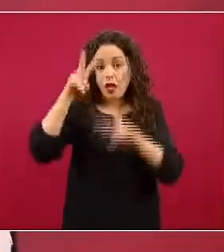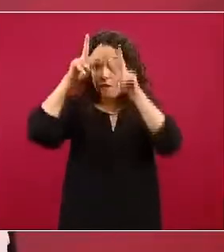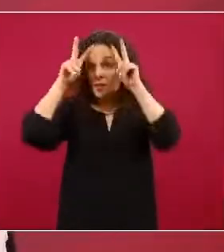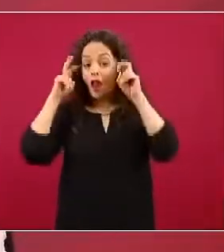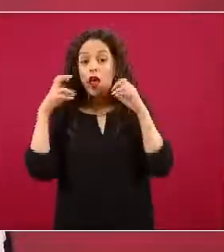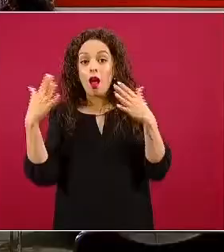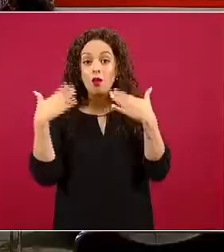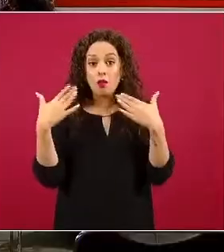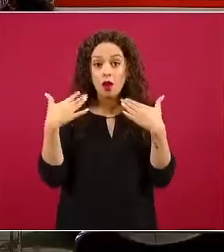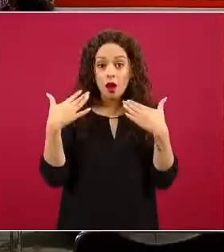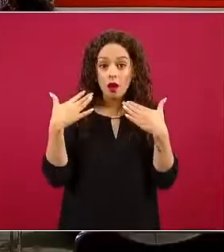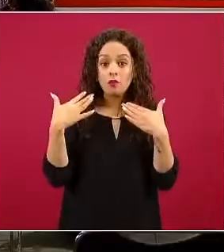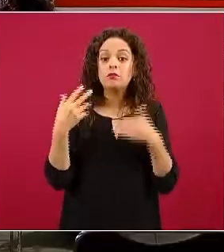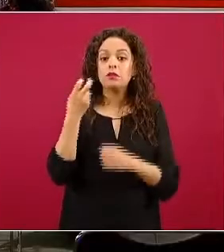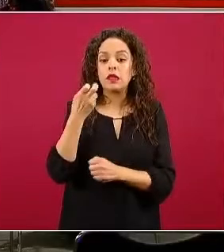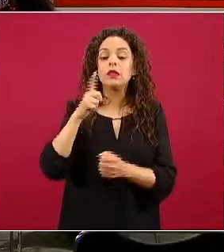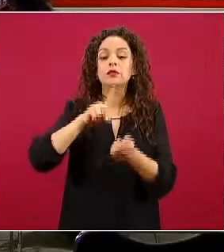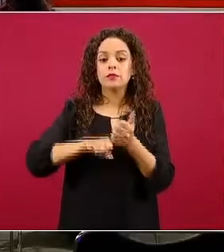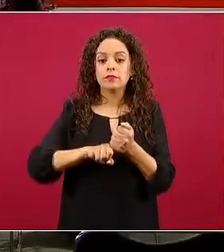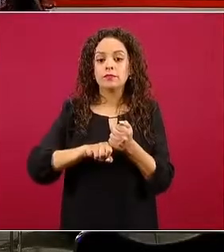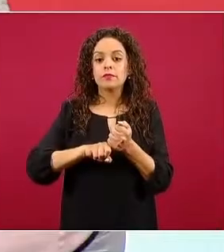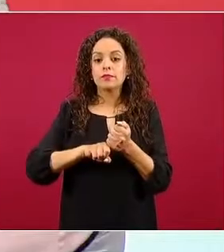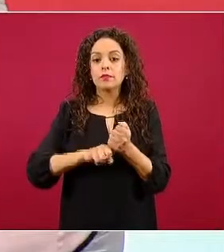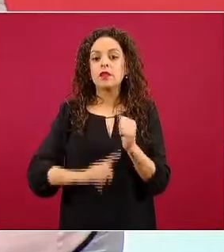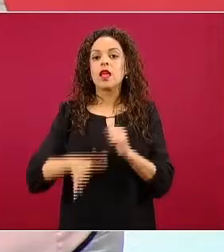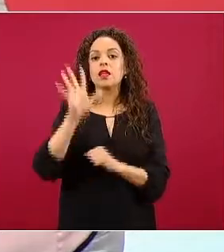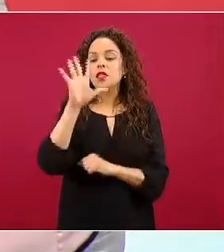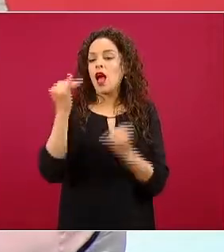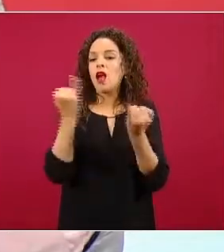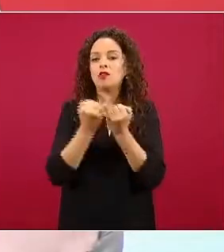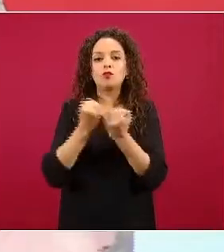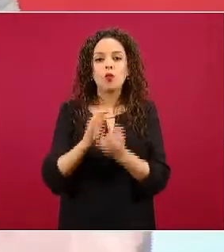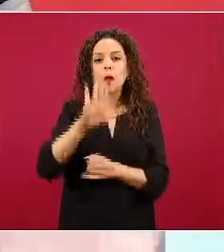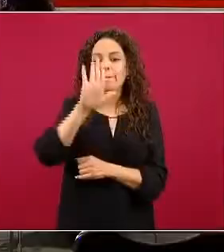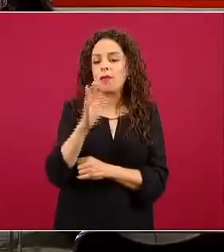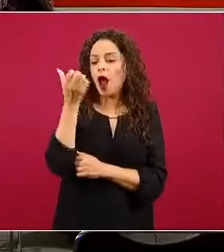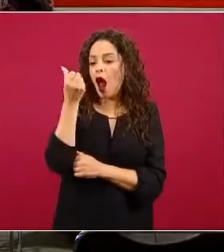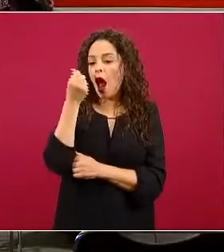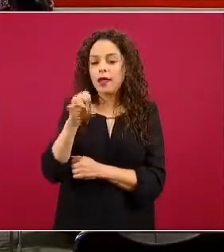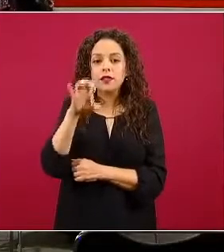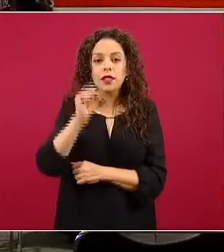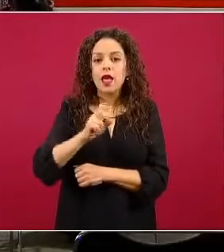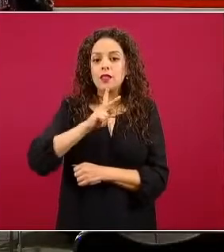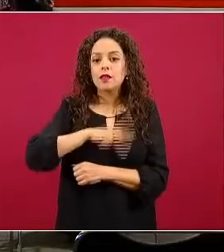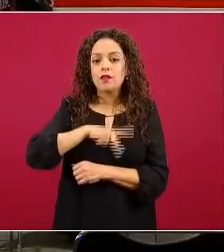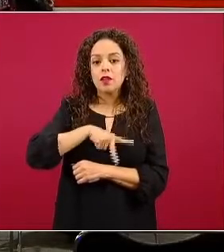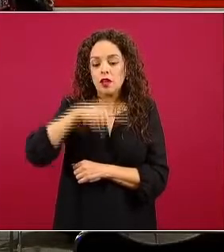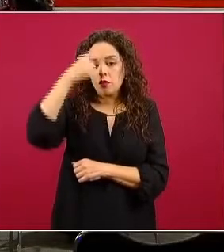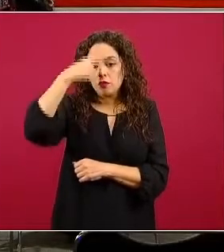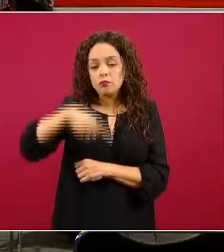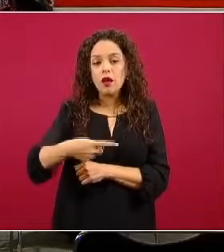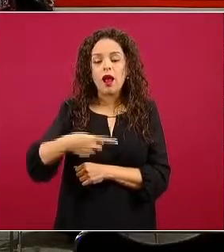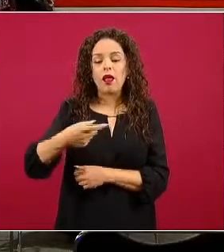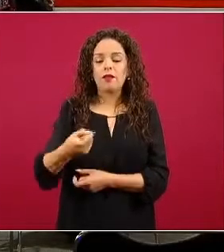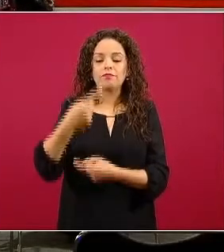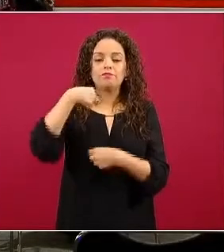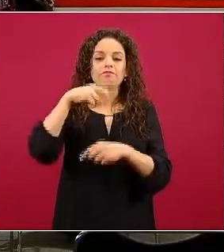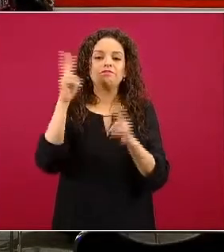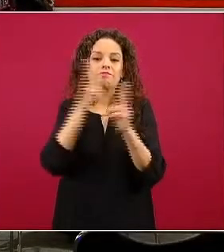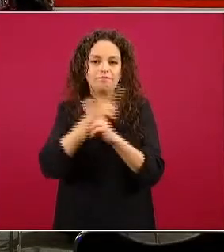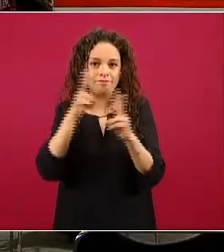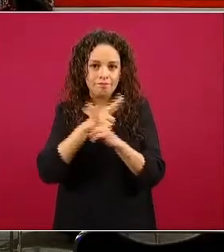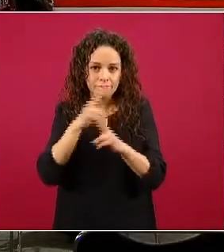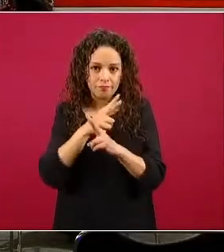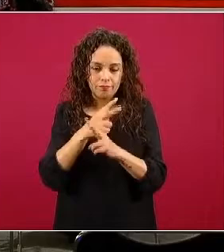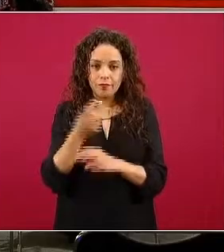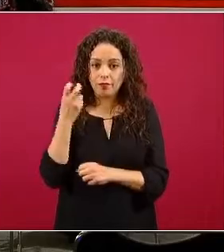comporta como regularmente se comportan los virus respiratorios, como enfermedades endémico-epidémicas, o sea, que